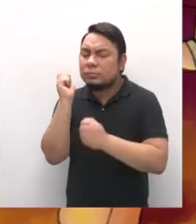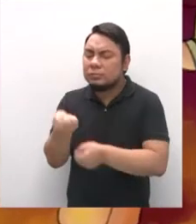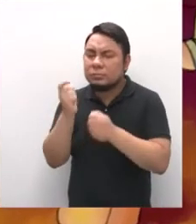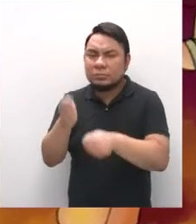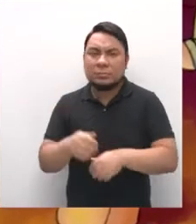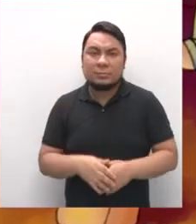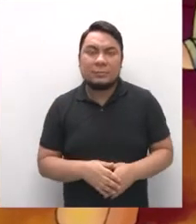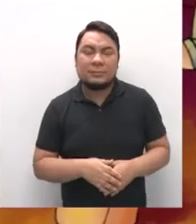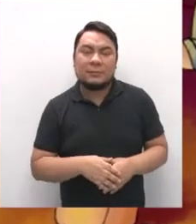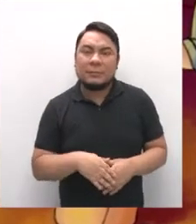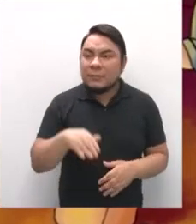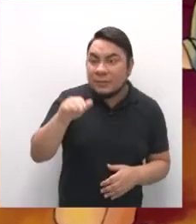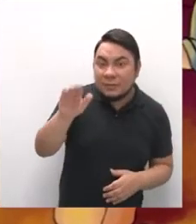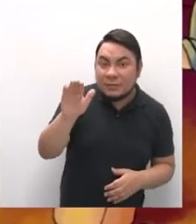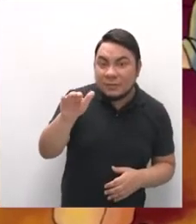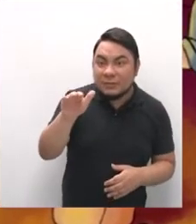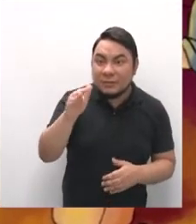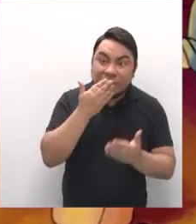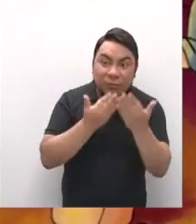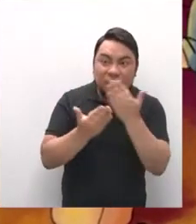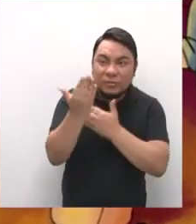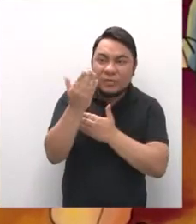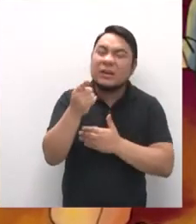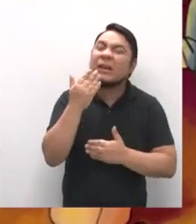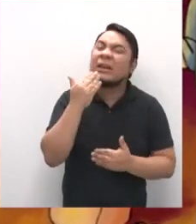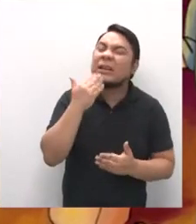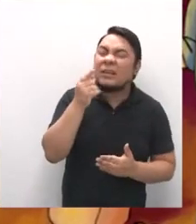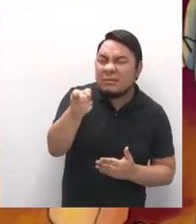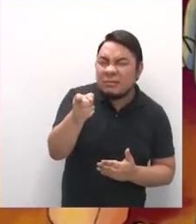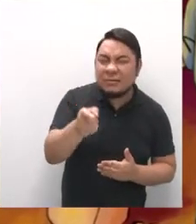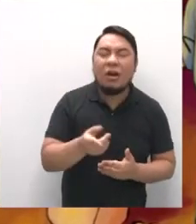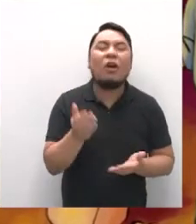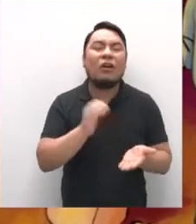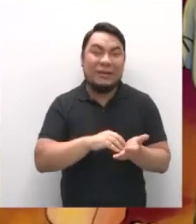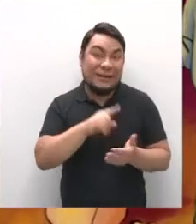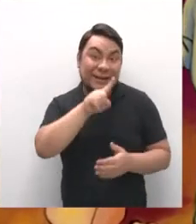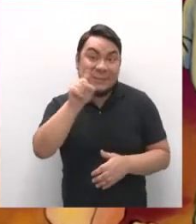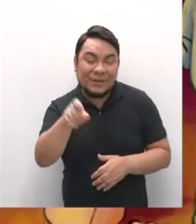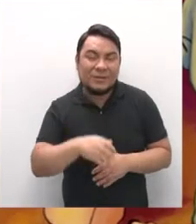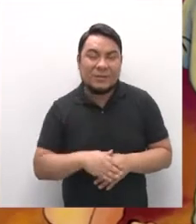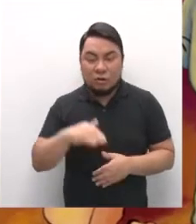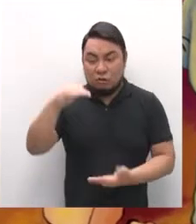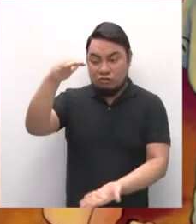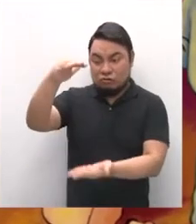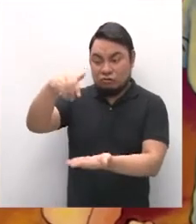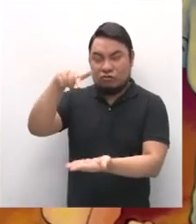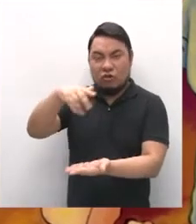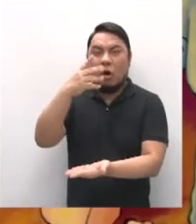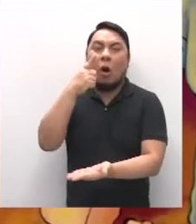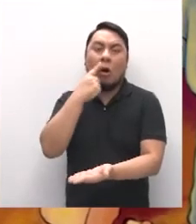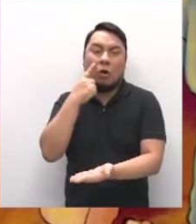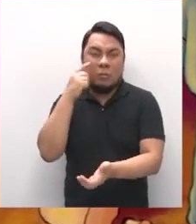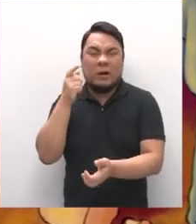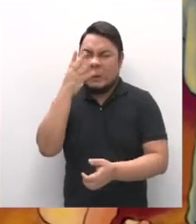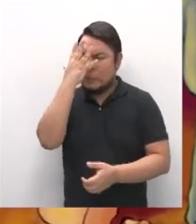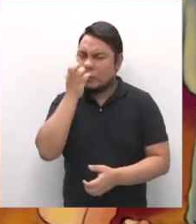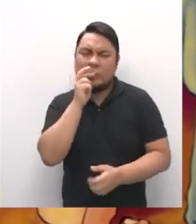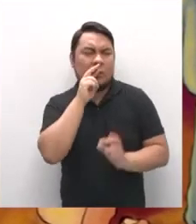¡Buenos días! ¿Quién eres? Volvió a preguntar. El hombrecito enojado le